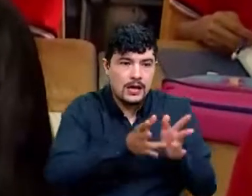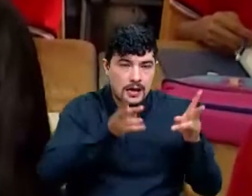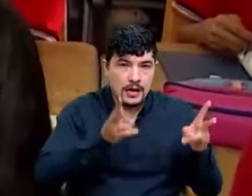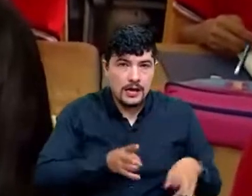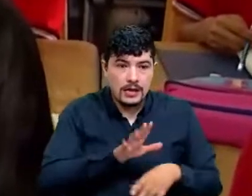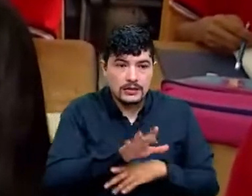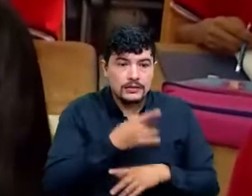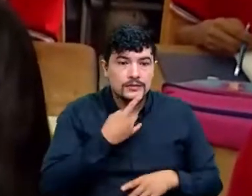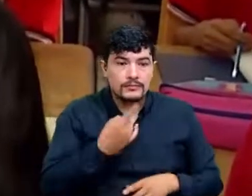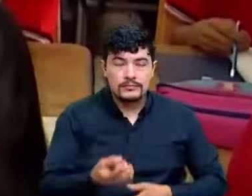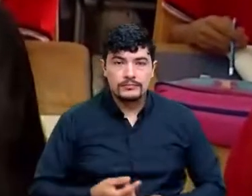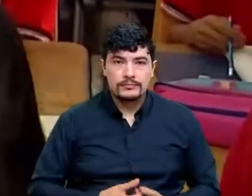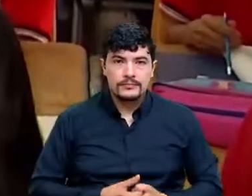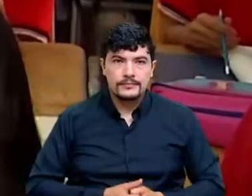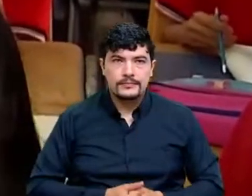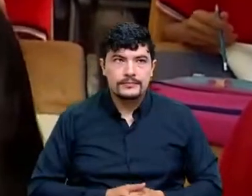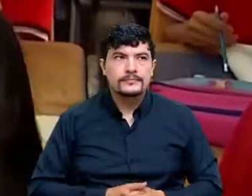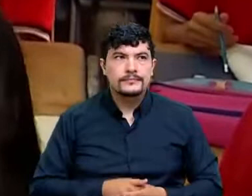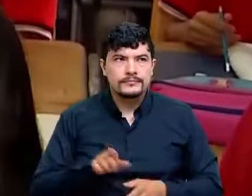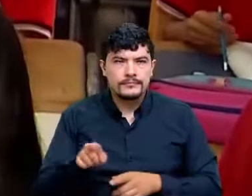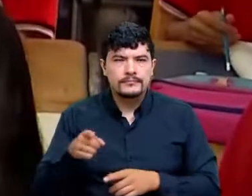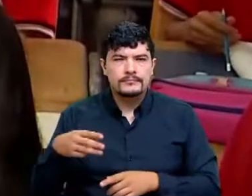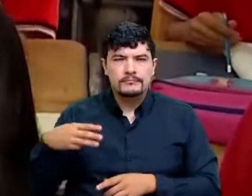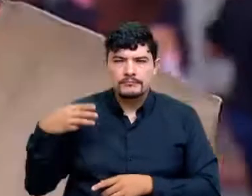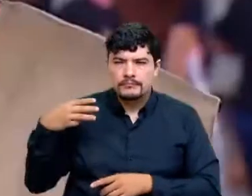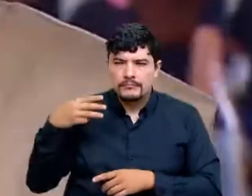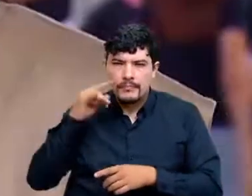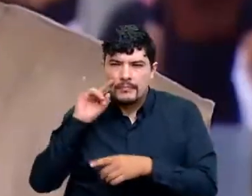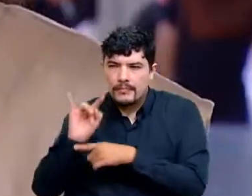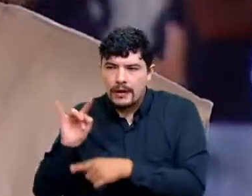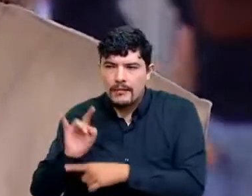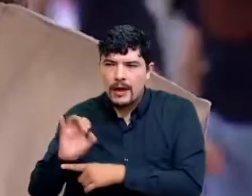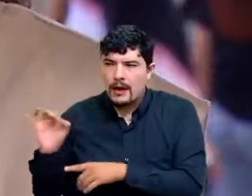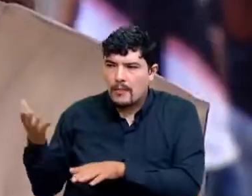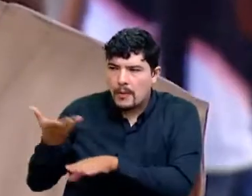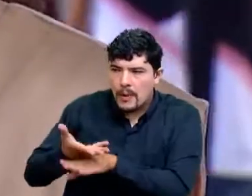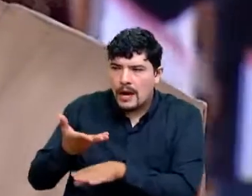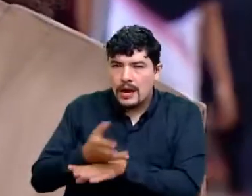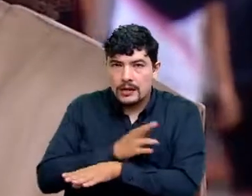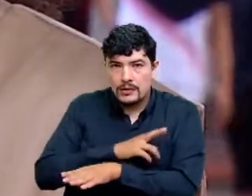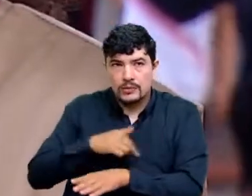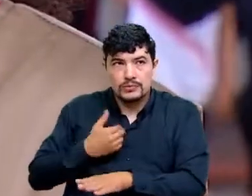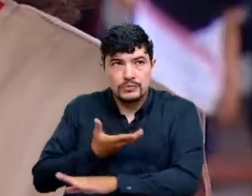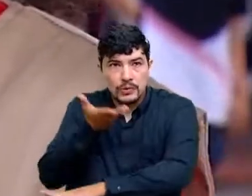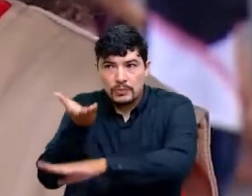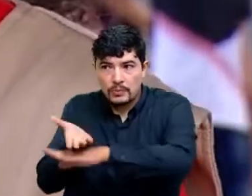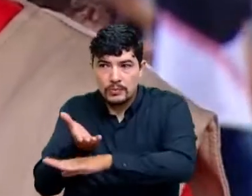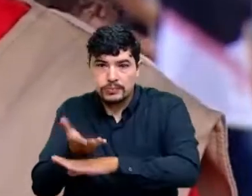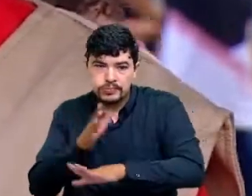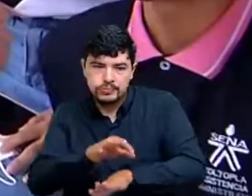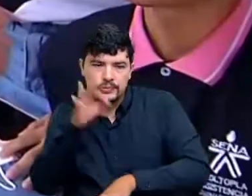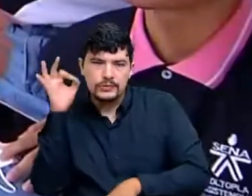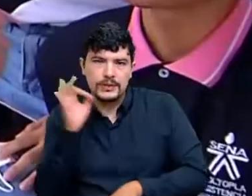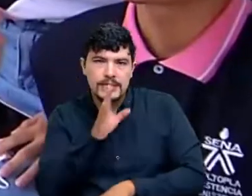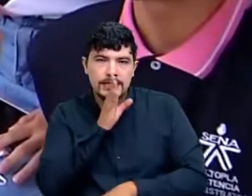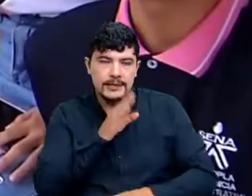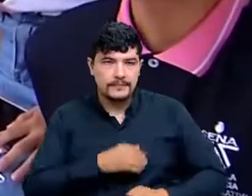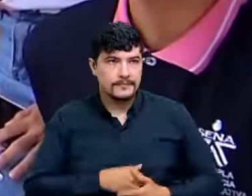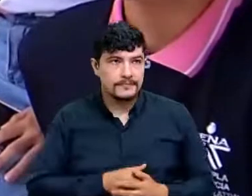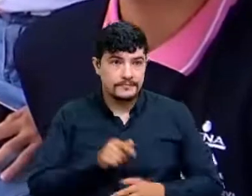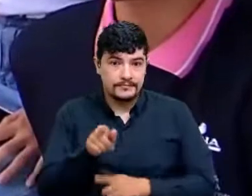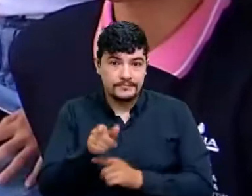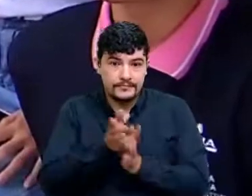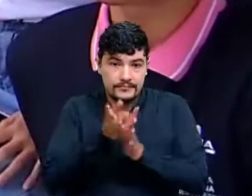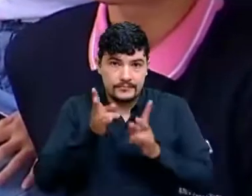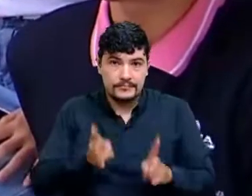decía si era el contralor o no, y daban las propuestas y nosotros dábamos las propuestas y ellos elegían. Para este